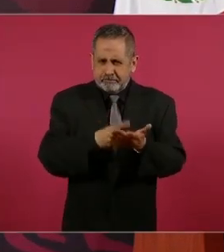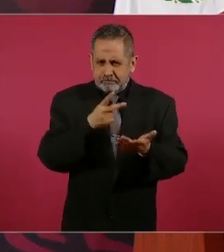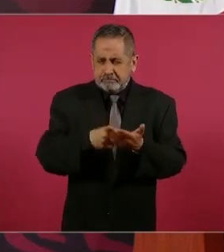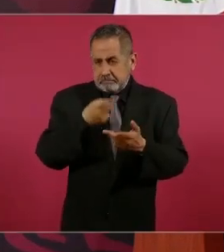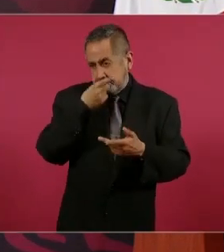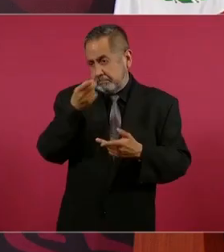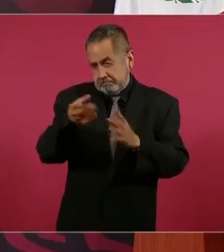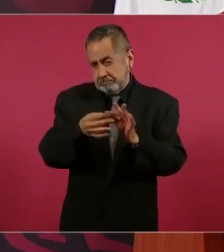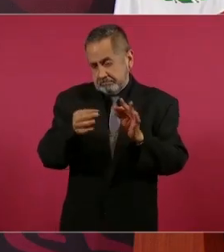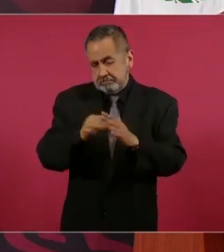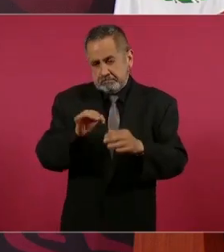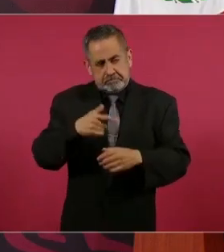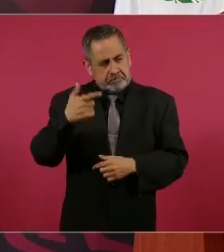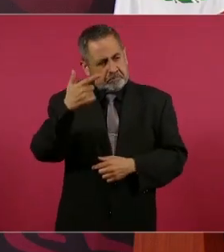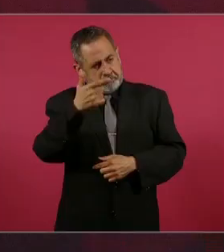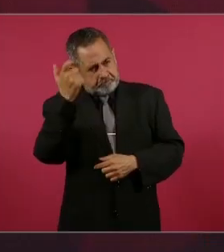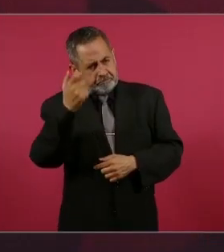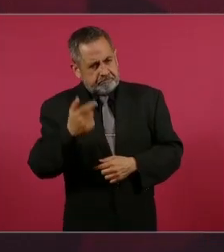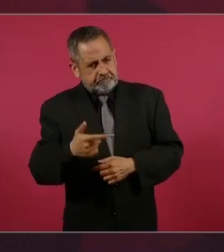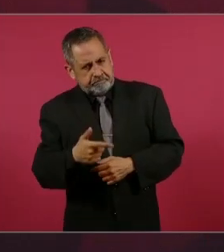de nuevo dispara.